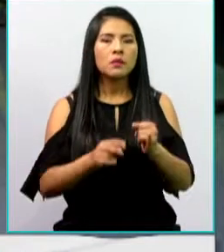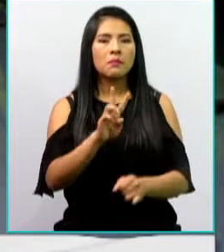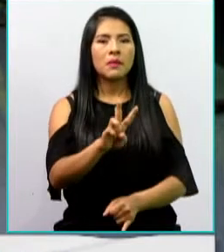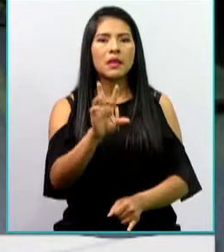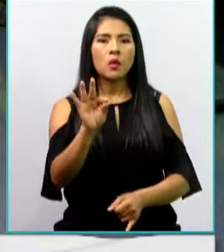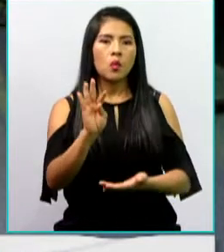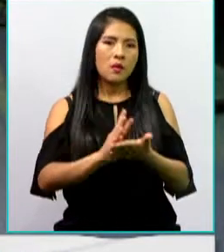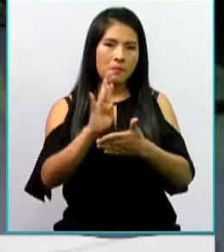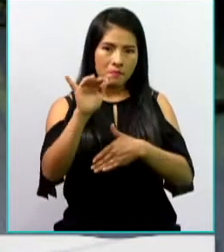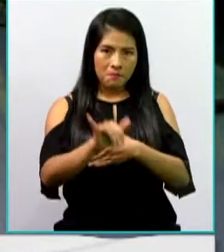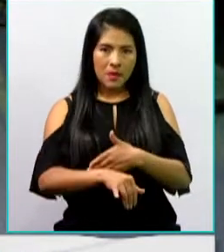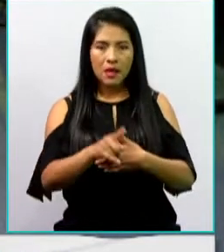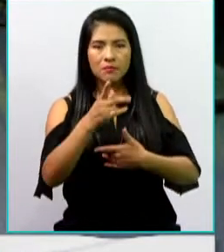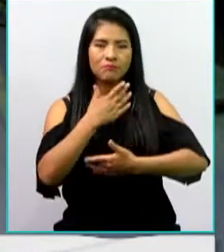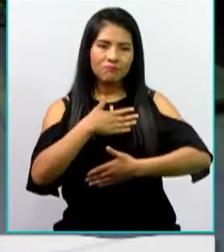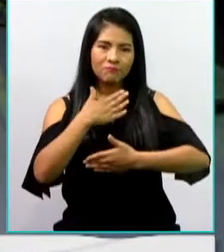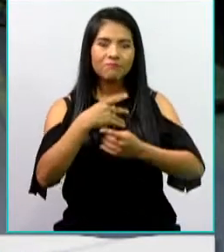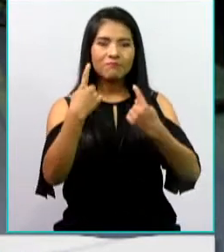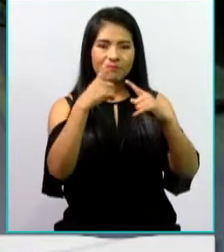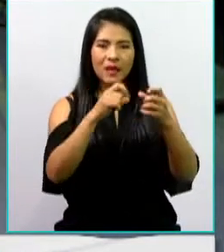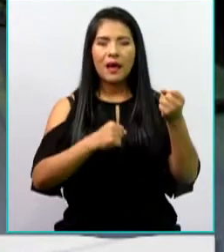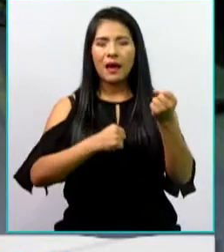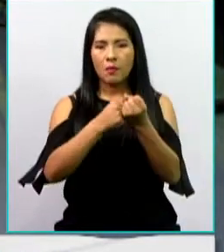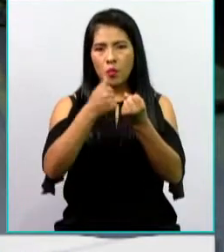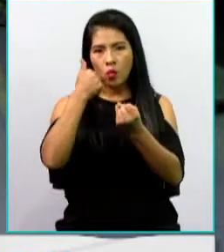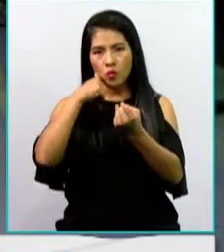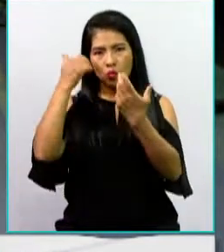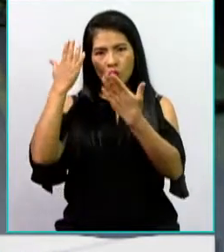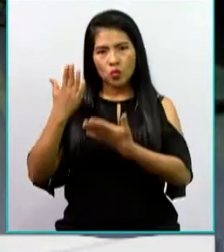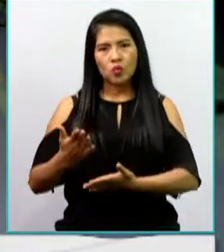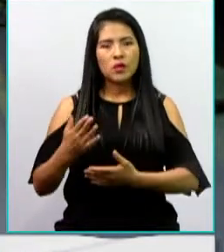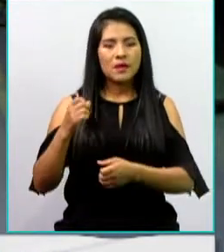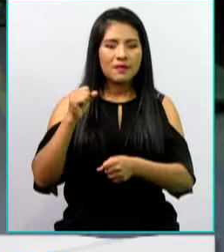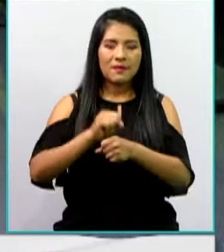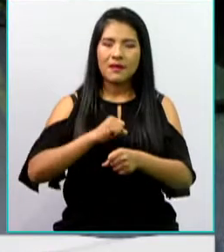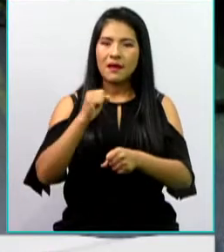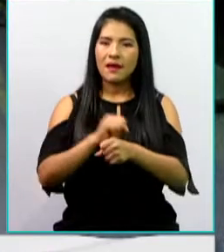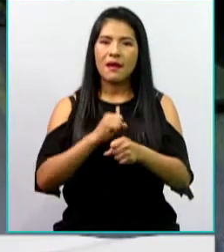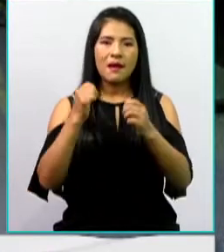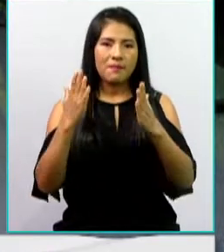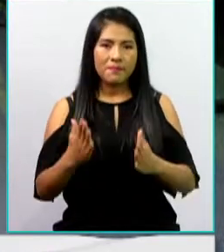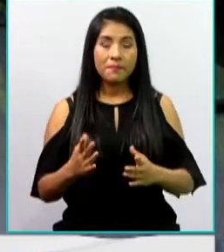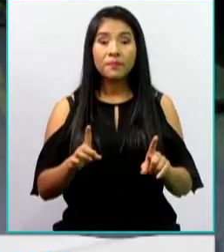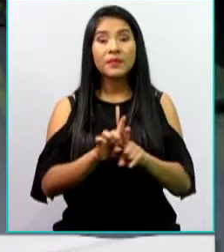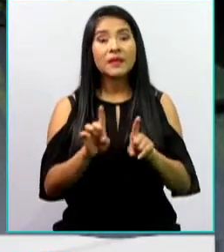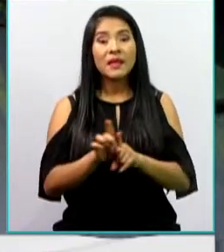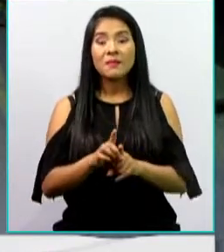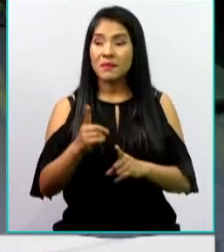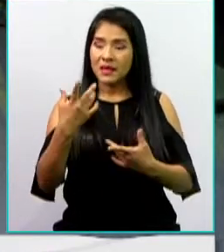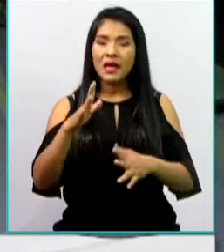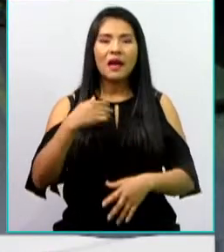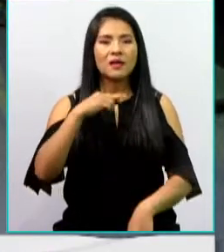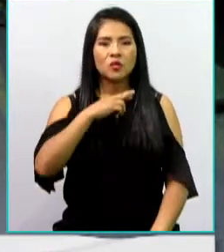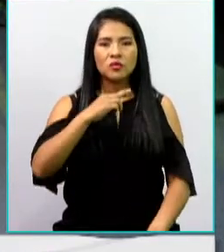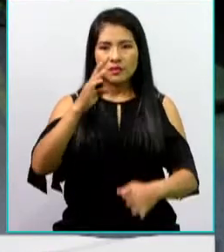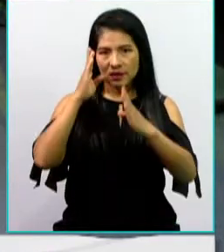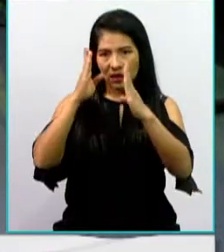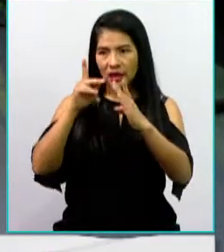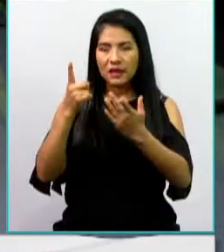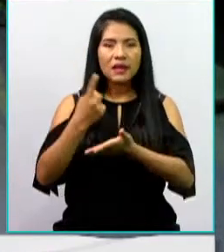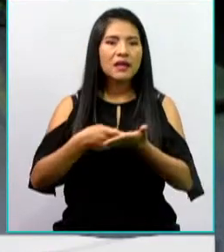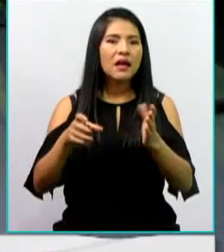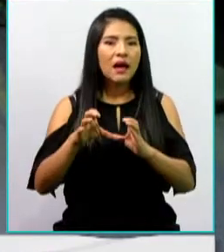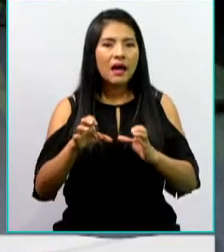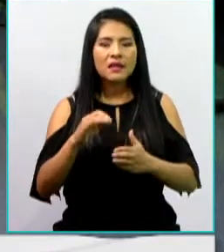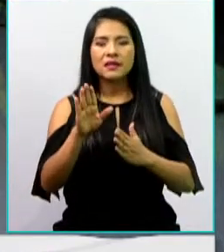por favor vayan y apoyemos a esta mujer trabajadora. Y también vamos a estar atentos a todo lo que hagas. Ya sabes, avísanos lo que estés